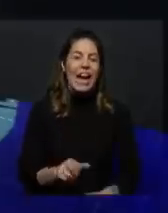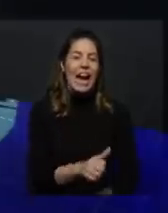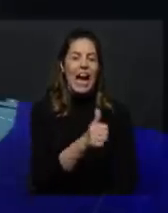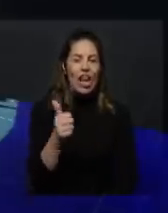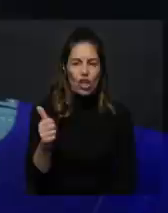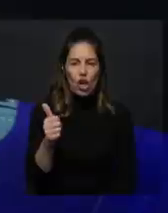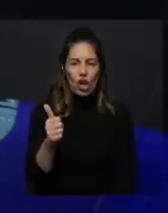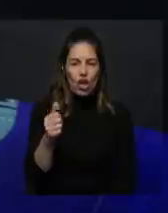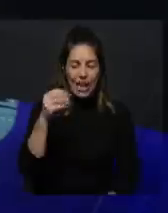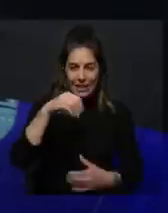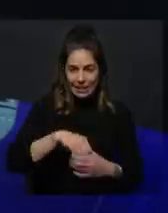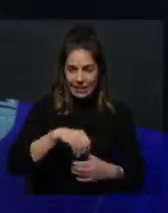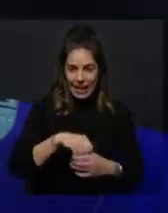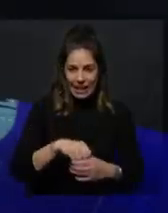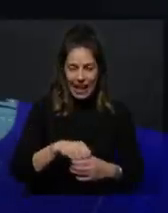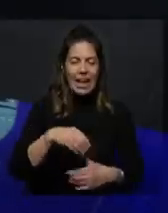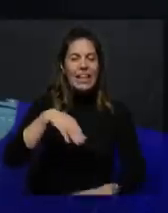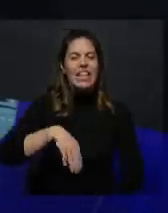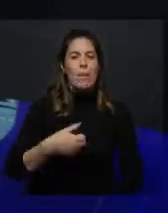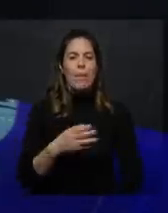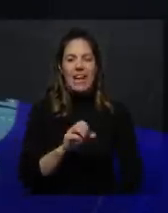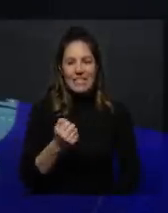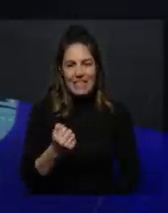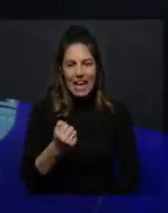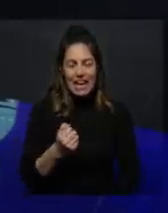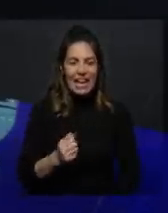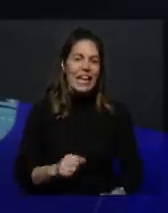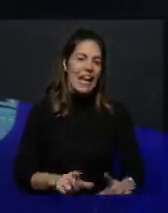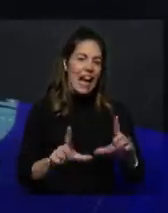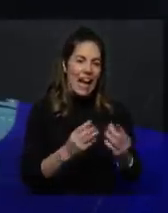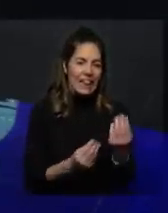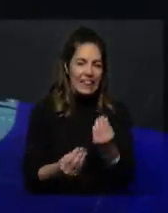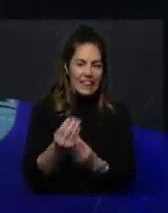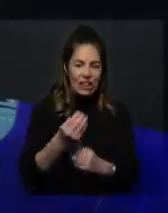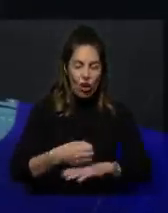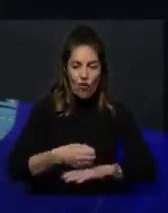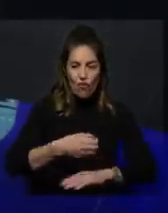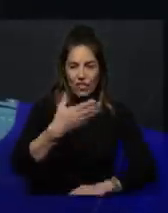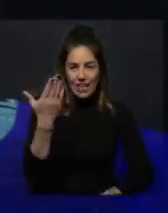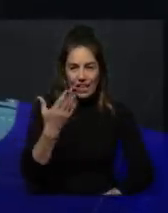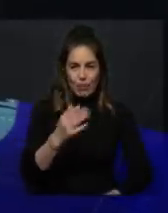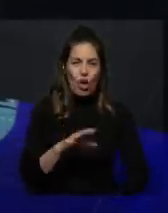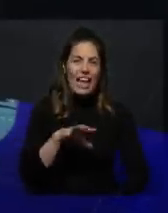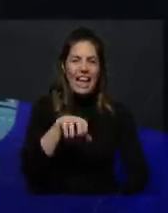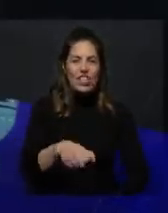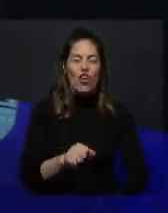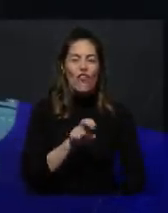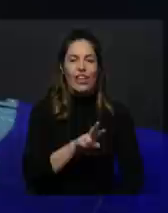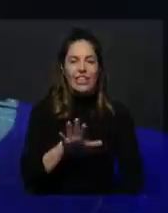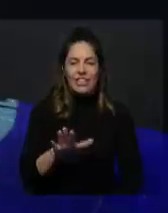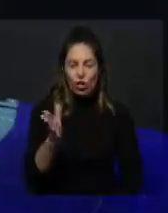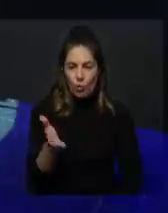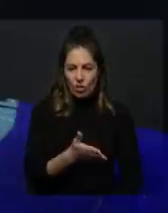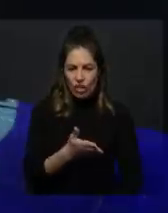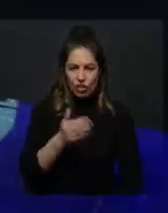Rodríguez larreta y Sergio massa será el candidato del oficialismo que apenas alcanzó el 25% de